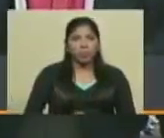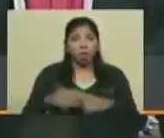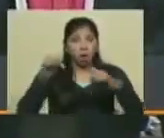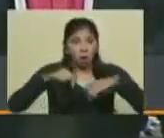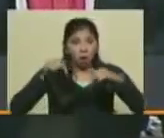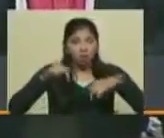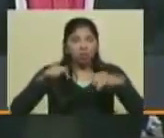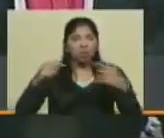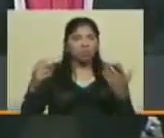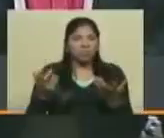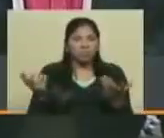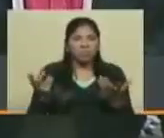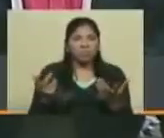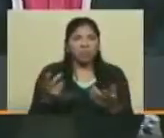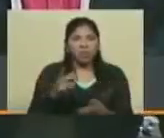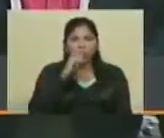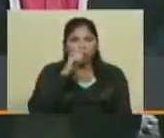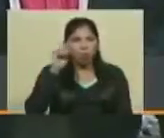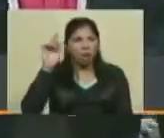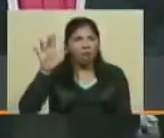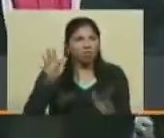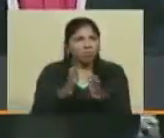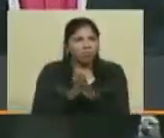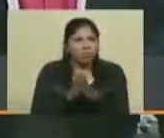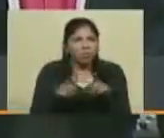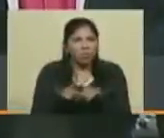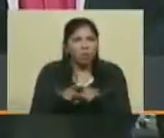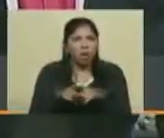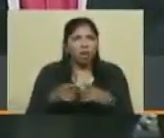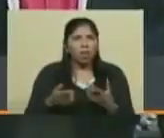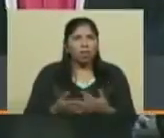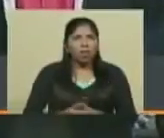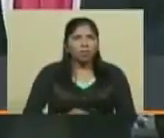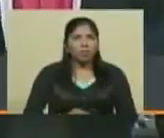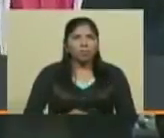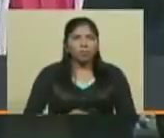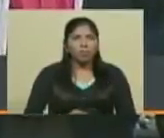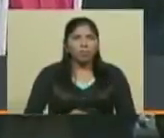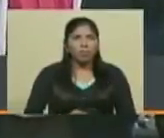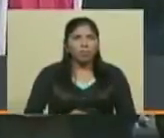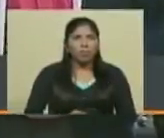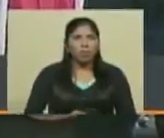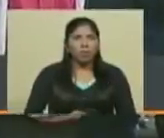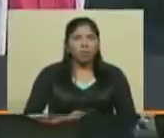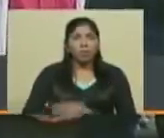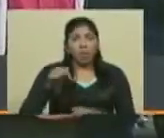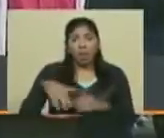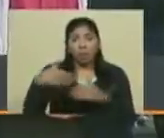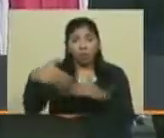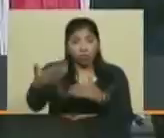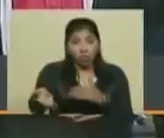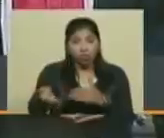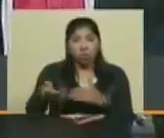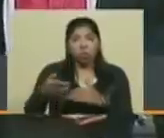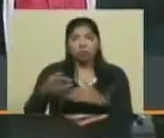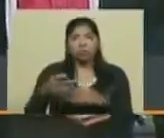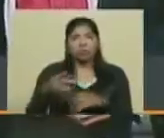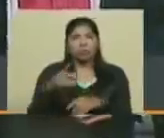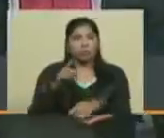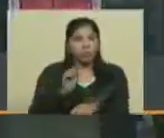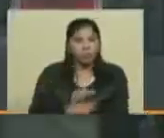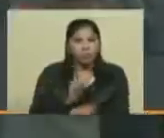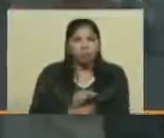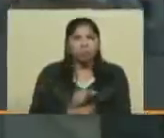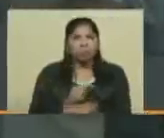hoy hemos jurado acompañarlo a usted, presidente, en las próximas batallas que tengamos que